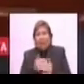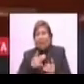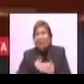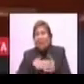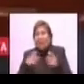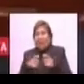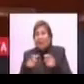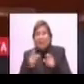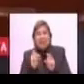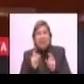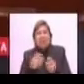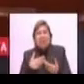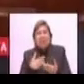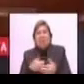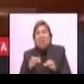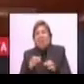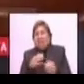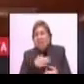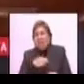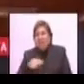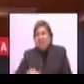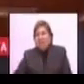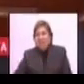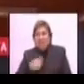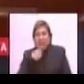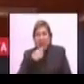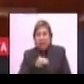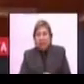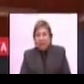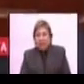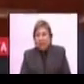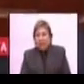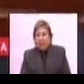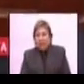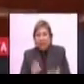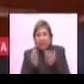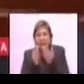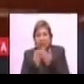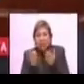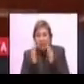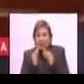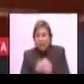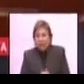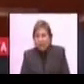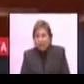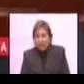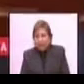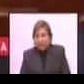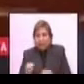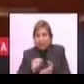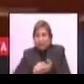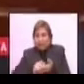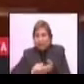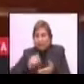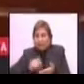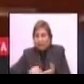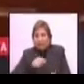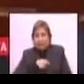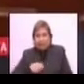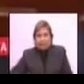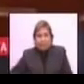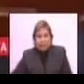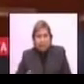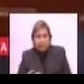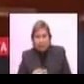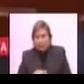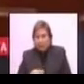deja. La ministra de Educación se hace firmar por parte del presidente del Consejo